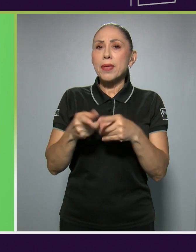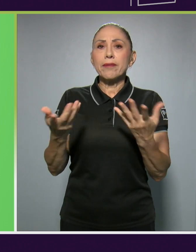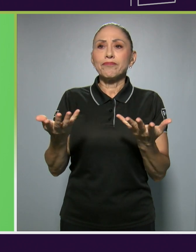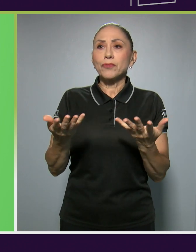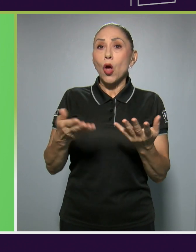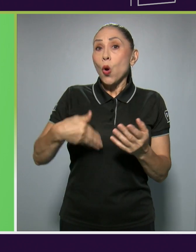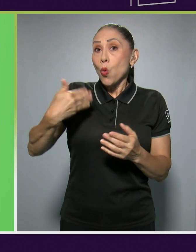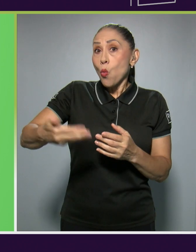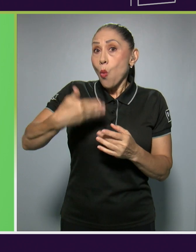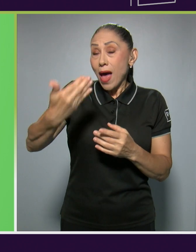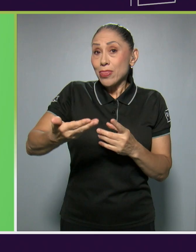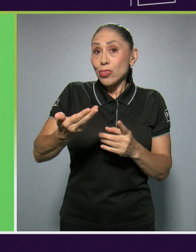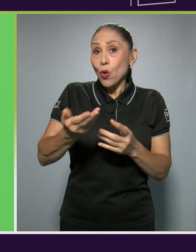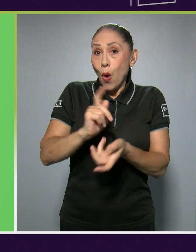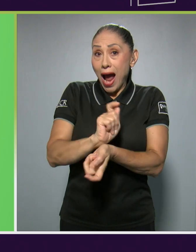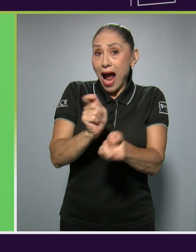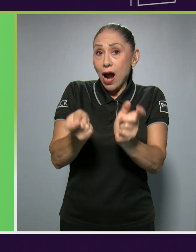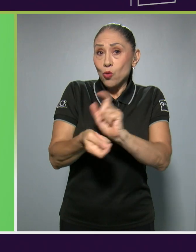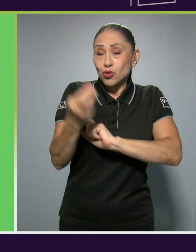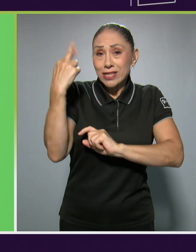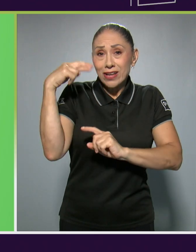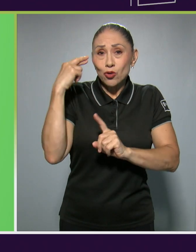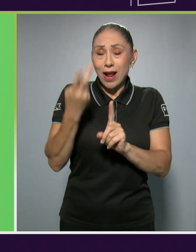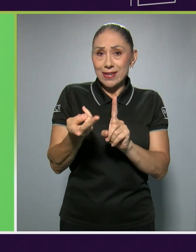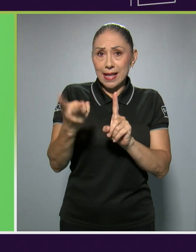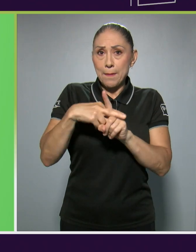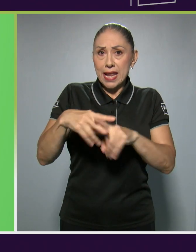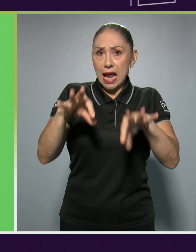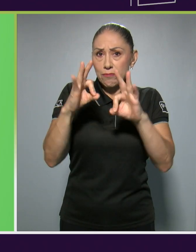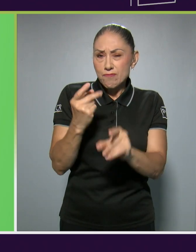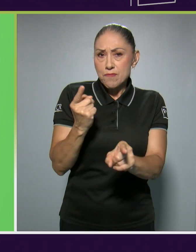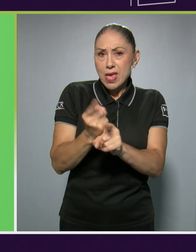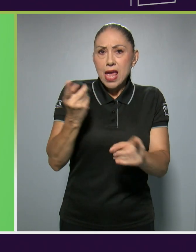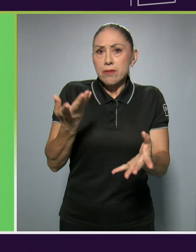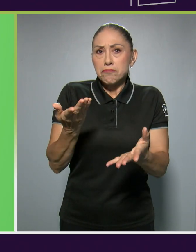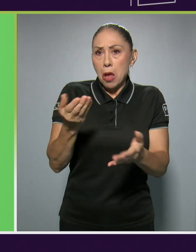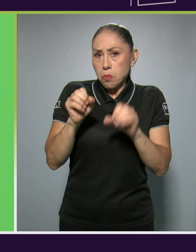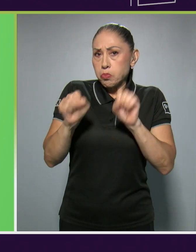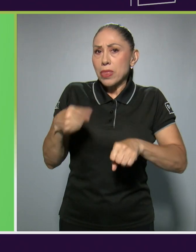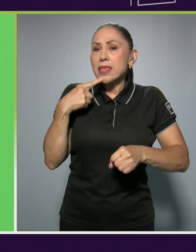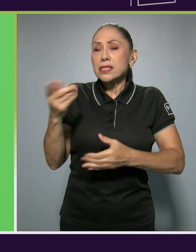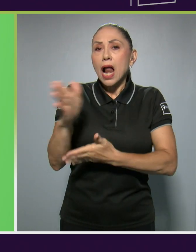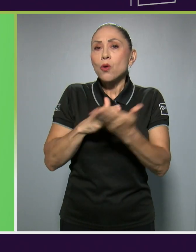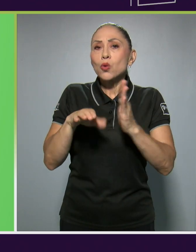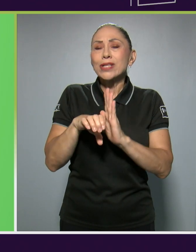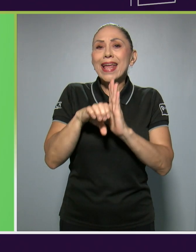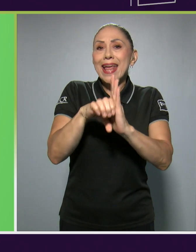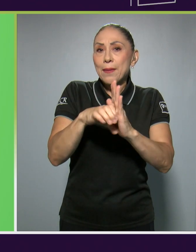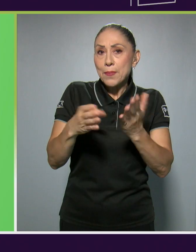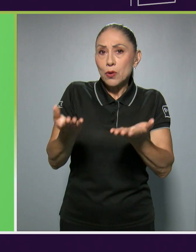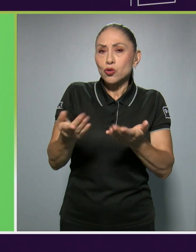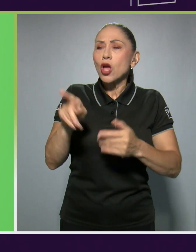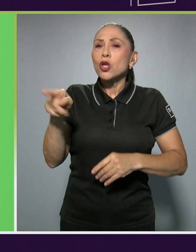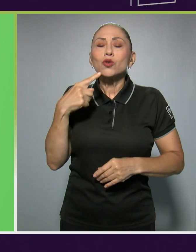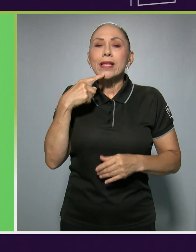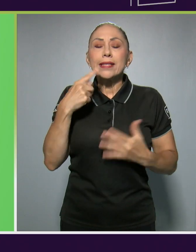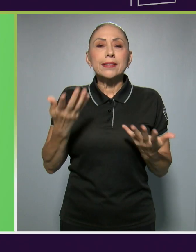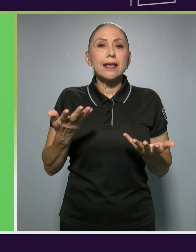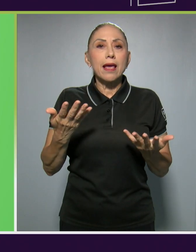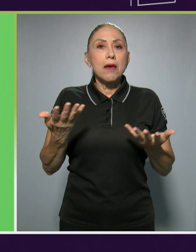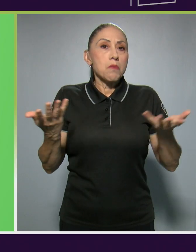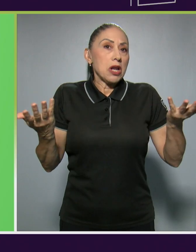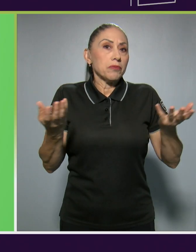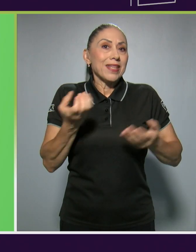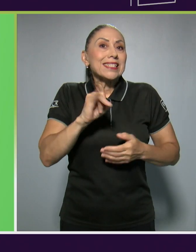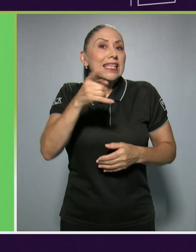aplican adecuadamente estos ajustes razonables? Algunos ejemplos que pudiéramos aplicar, ¿verdad? O que usted dice, bueno, si